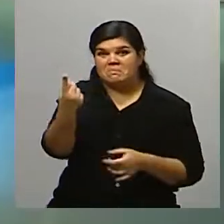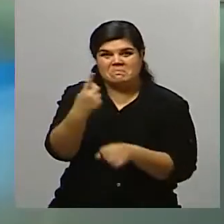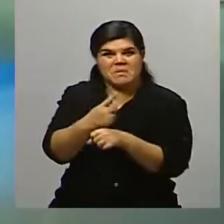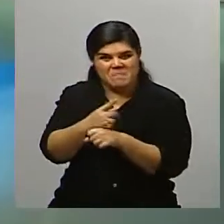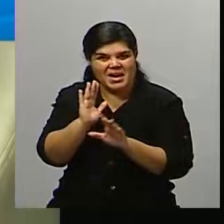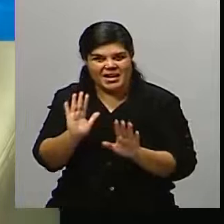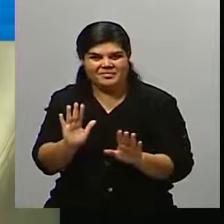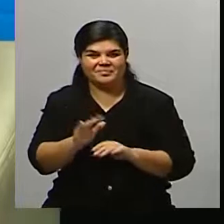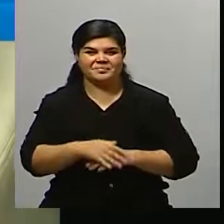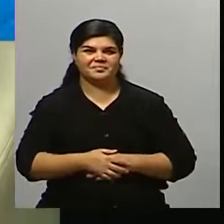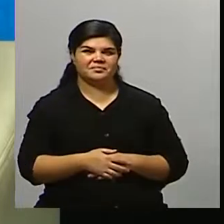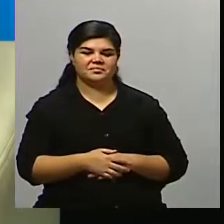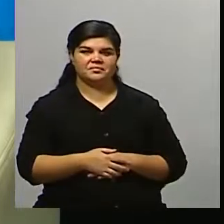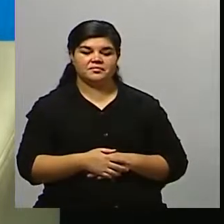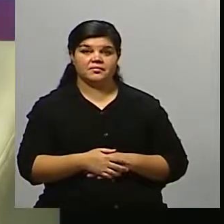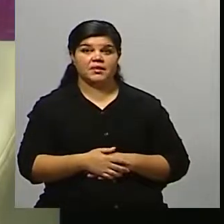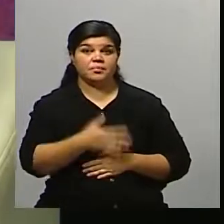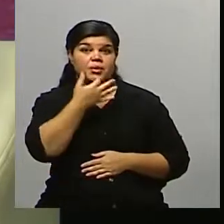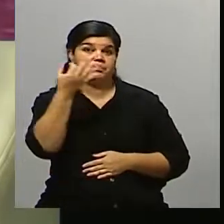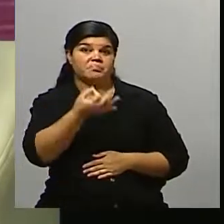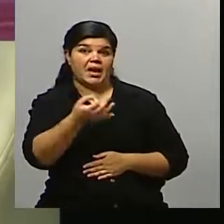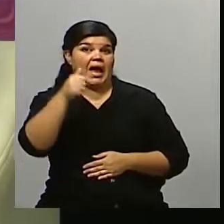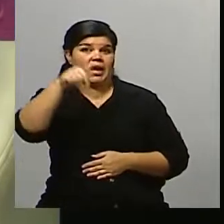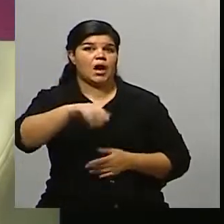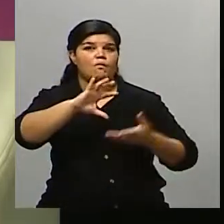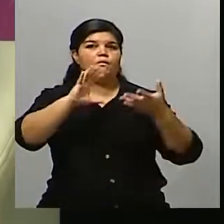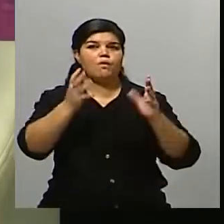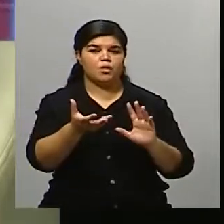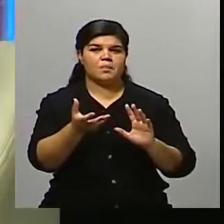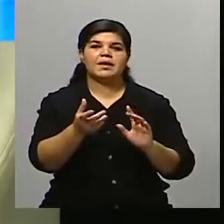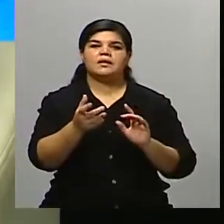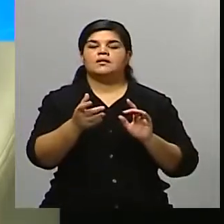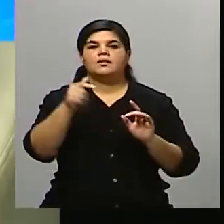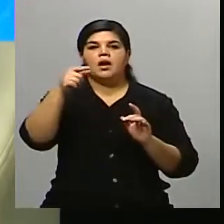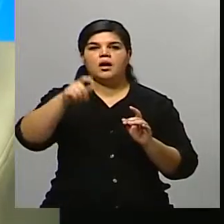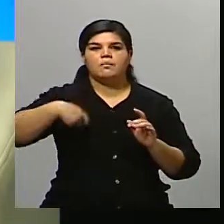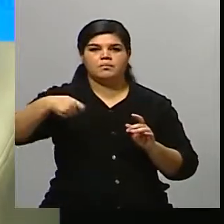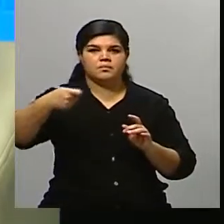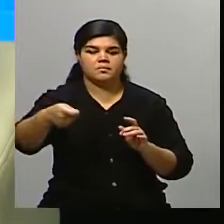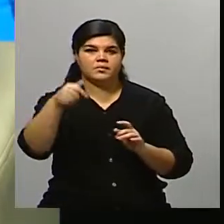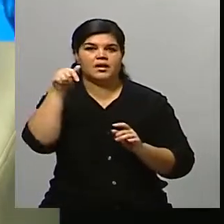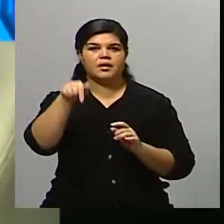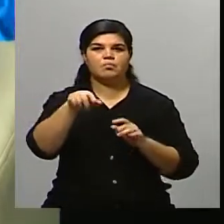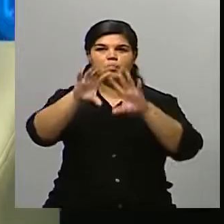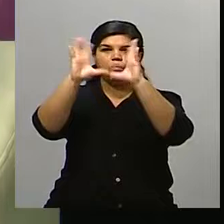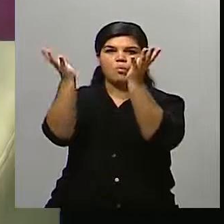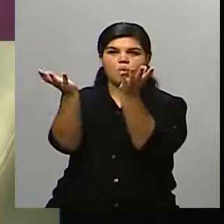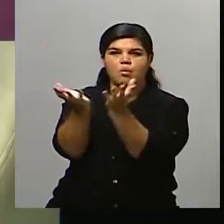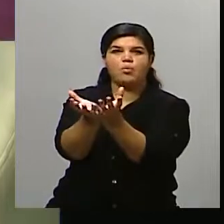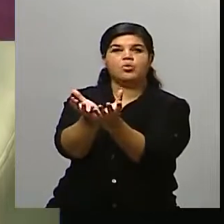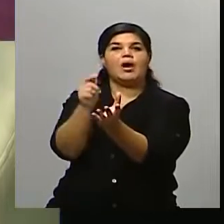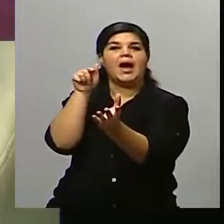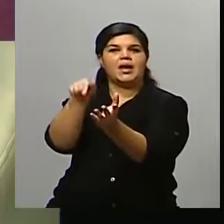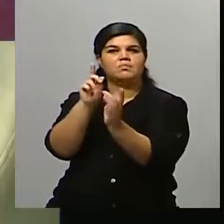hacer. Bueno, la verdad es que los sistemas previsionales en el mundo están en discusión, ¿sí? Sucedió